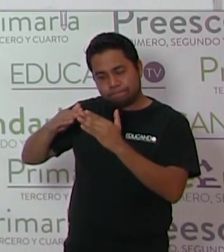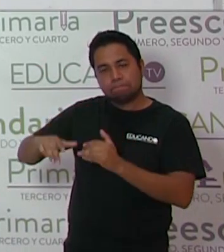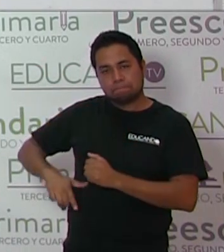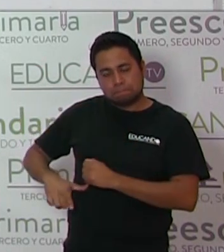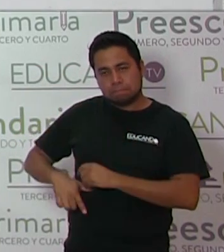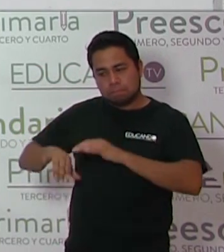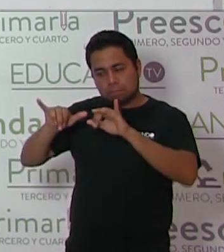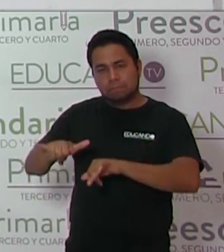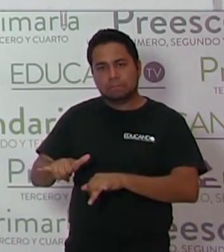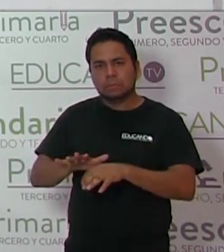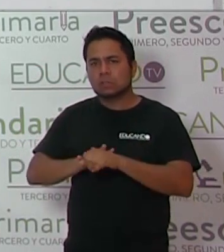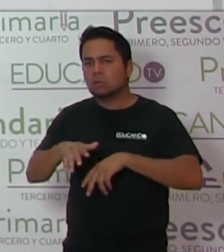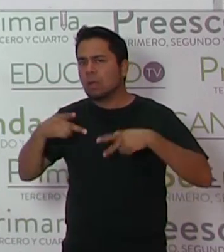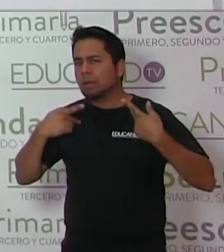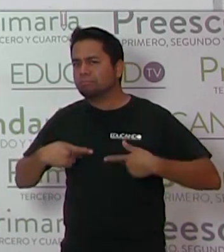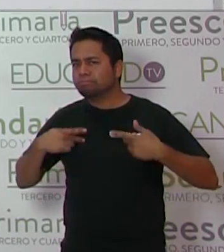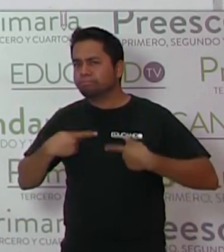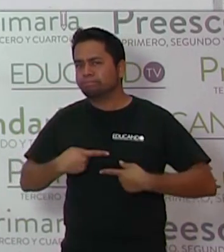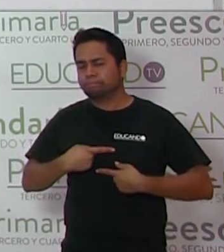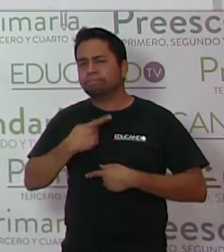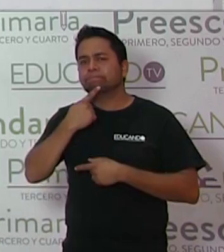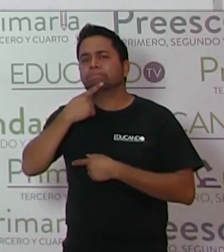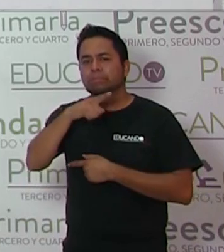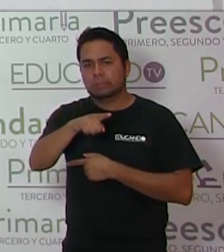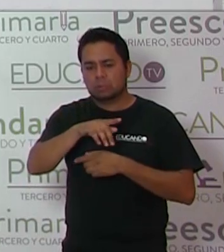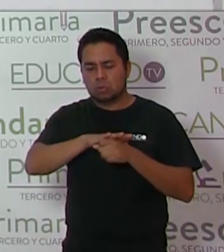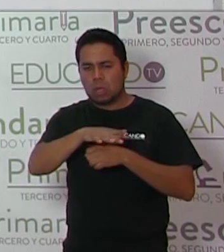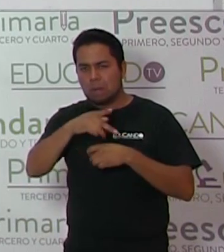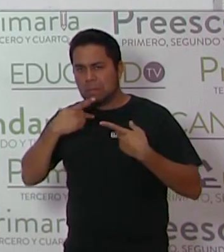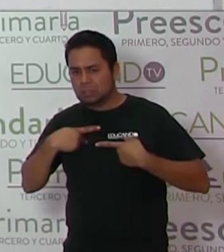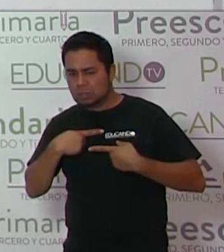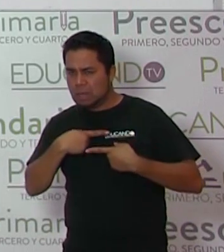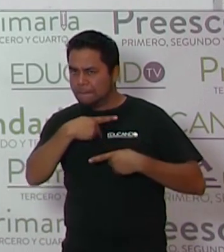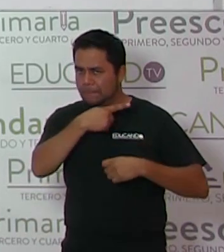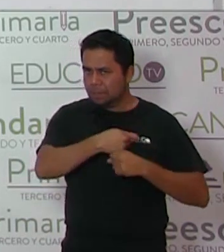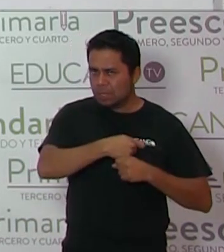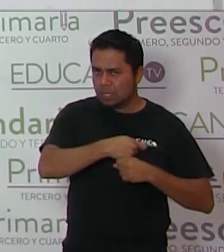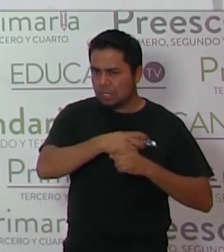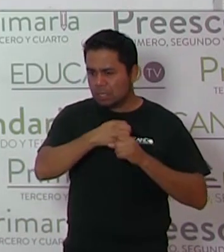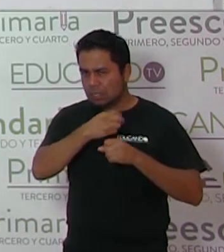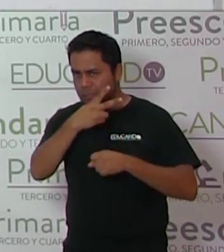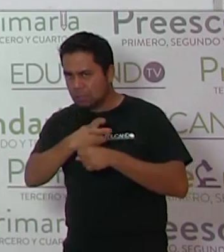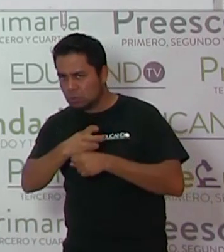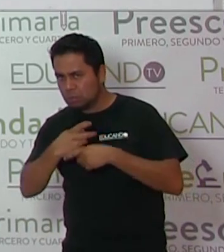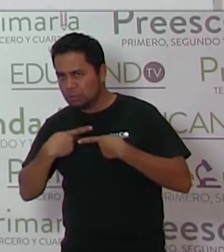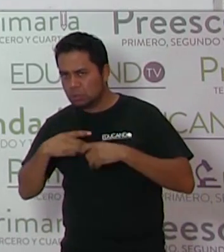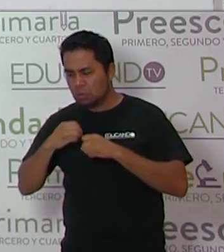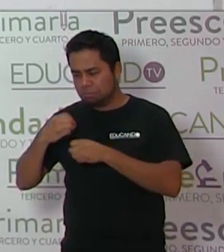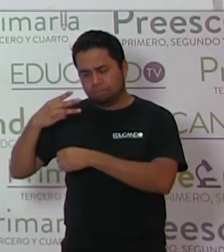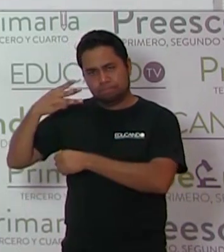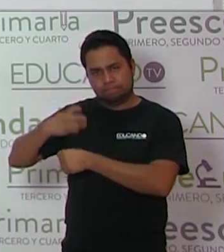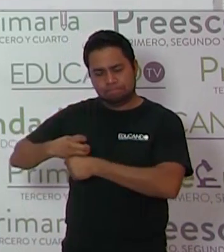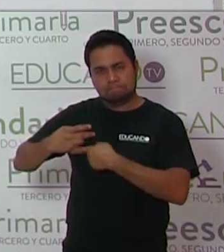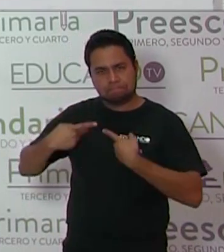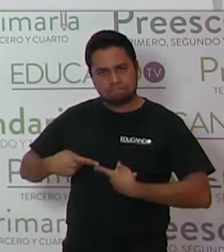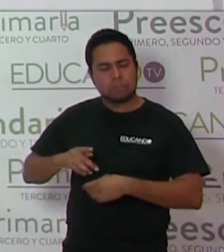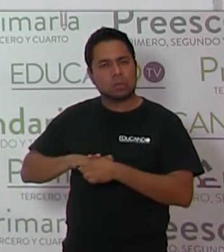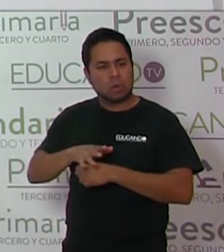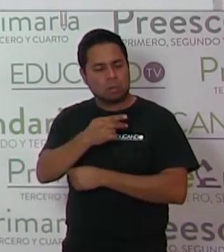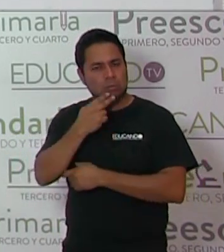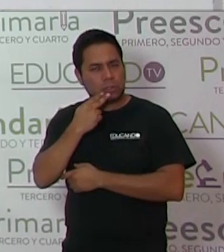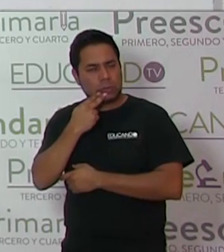palacio. ¿De qué persona gramatical estamos hablando? ¿De la primera persona, de la segunda persona o de la